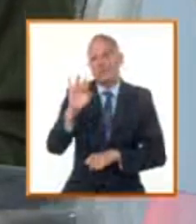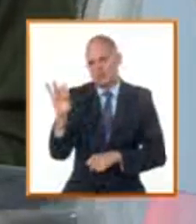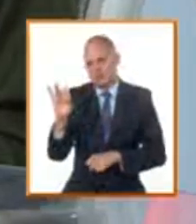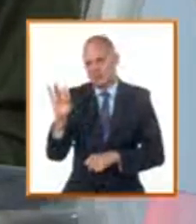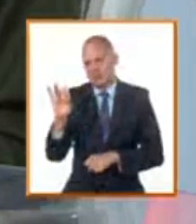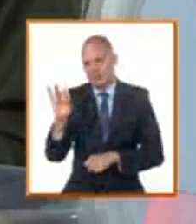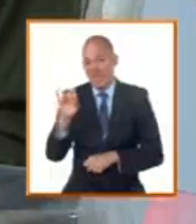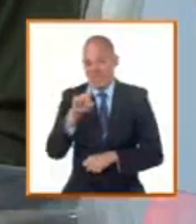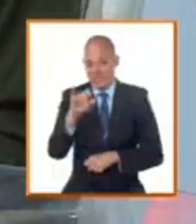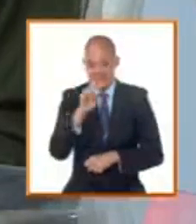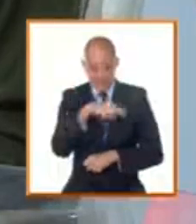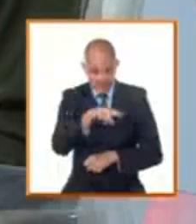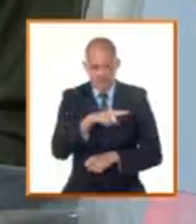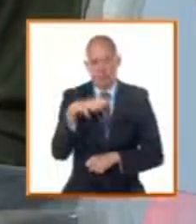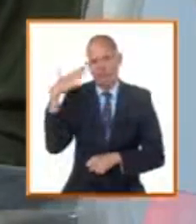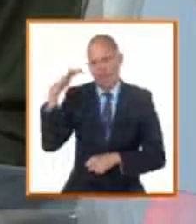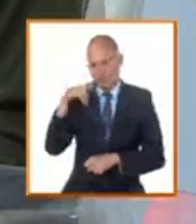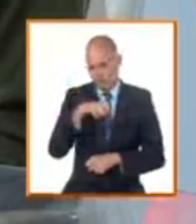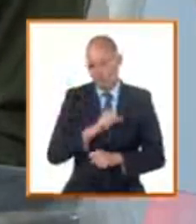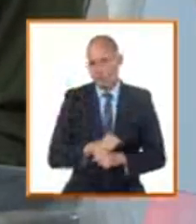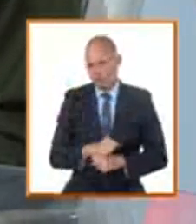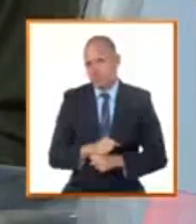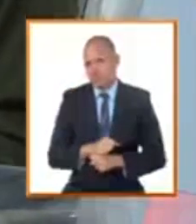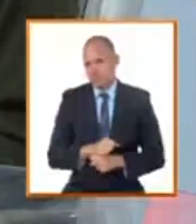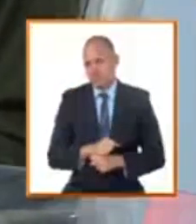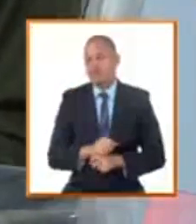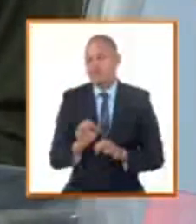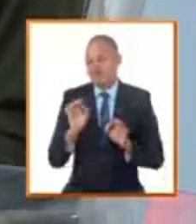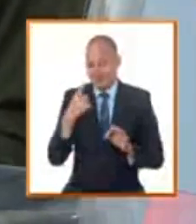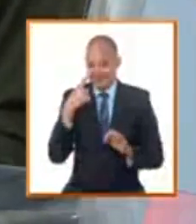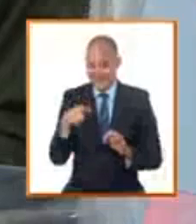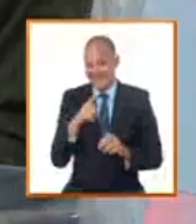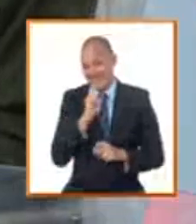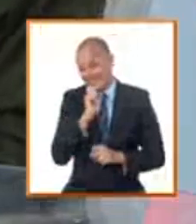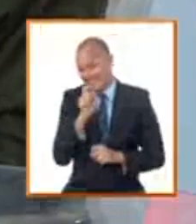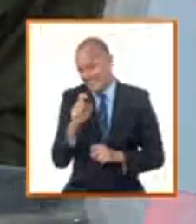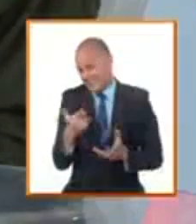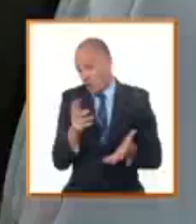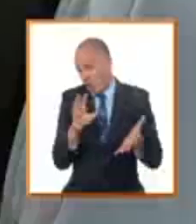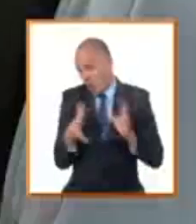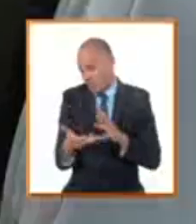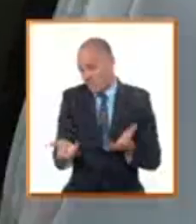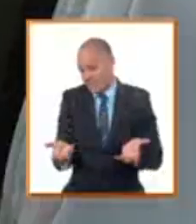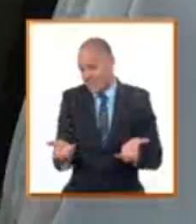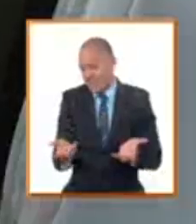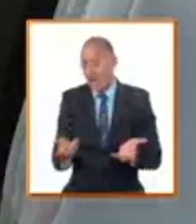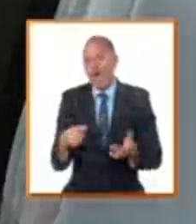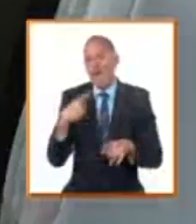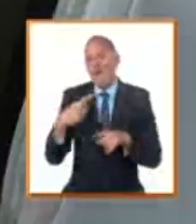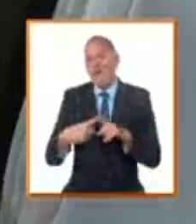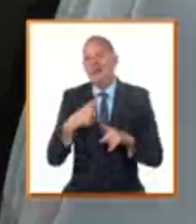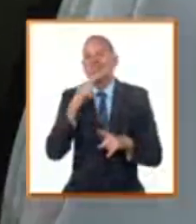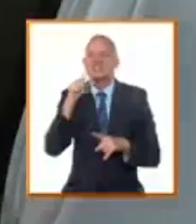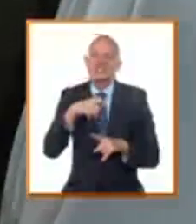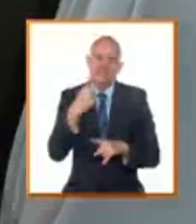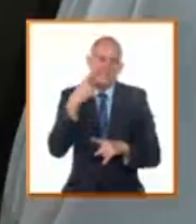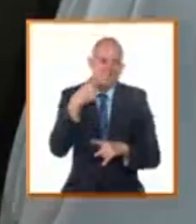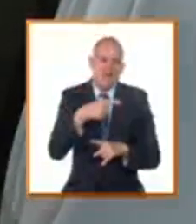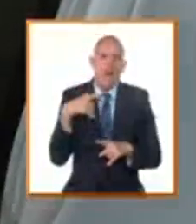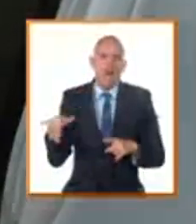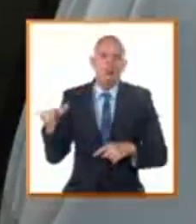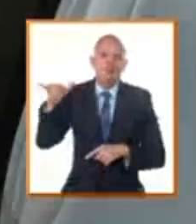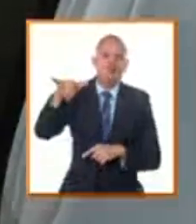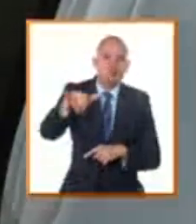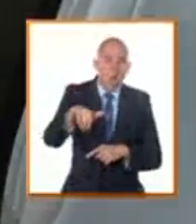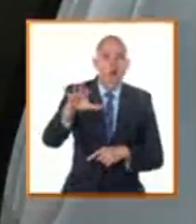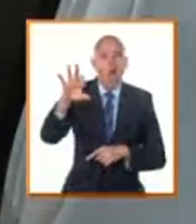extranjeros. Se ratifica estas complejidades, tanto la marítima como la aérea,